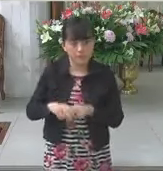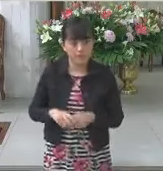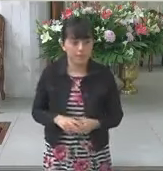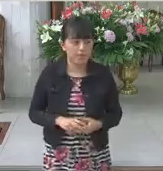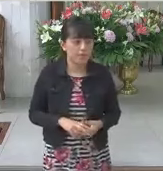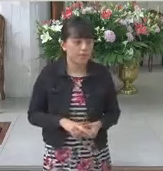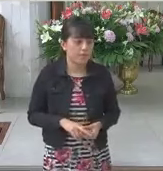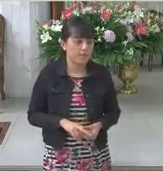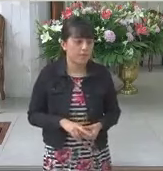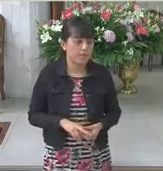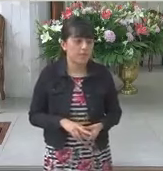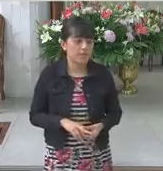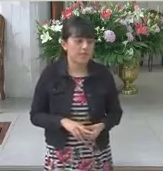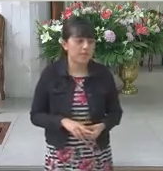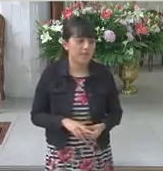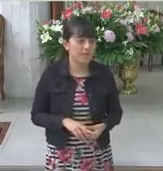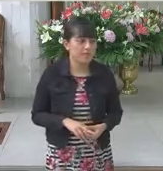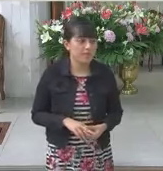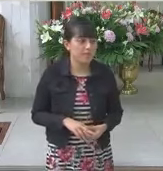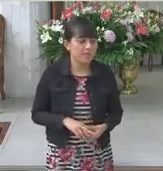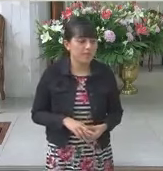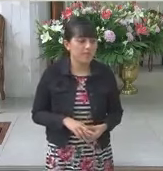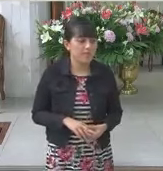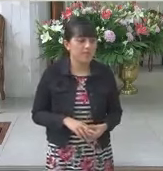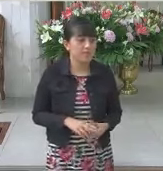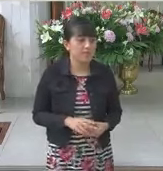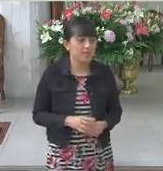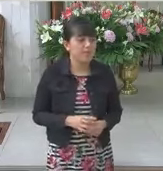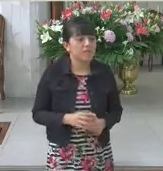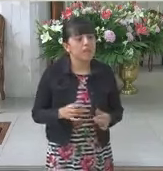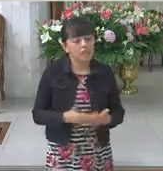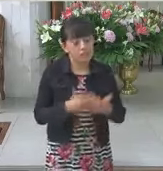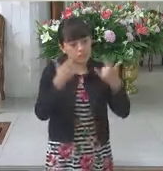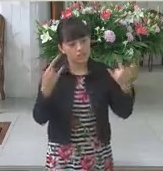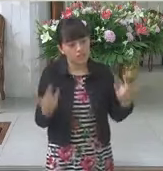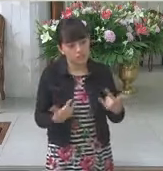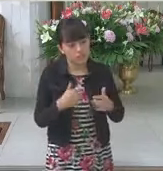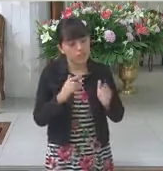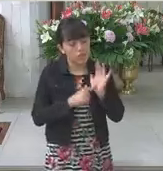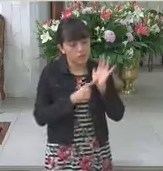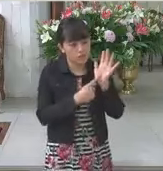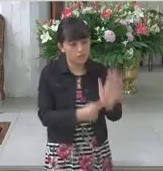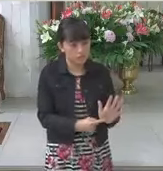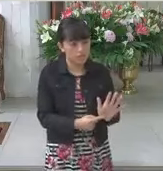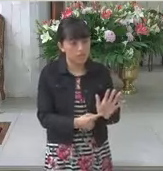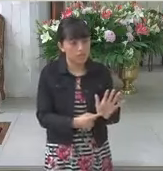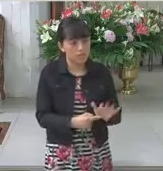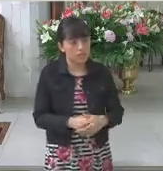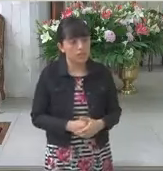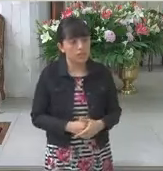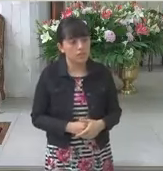parábola doble que empieza a partir del versículo 28